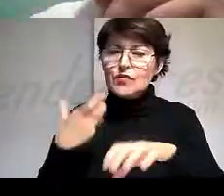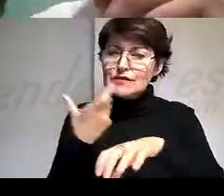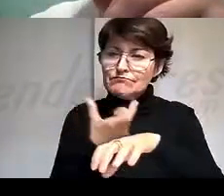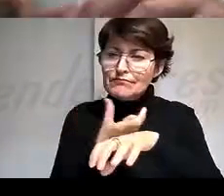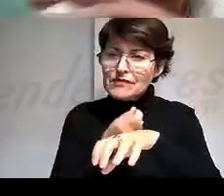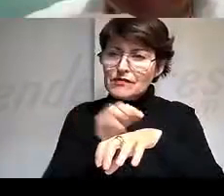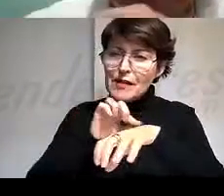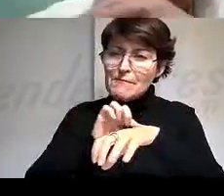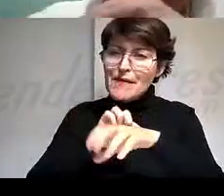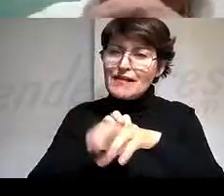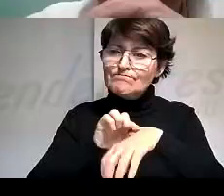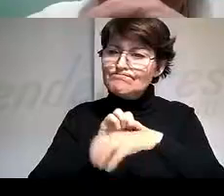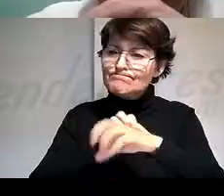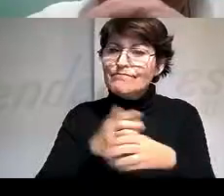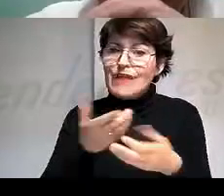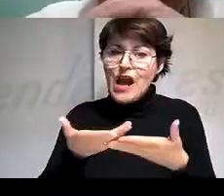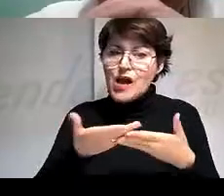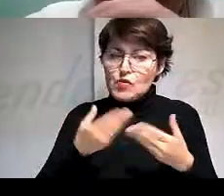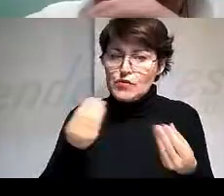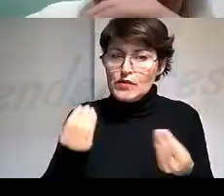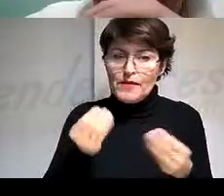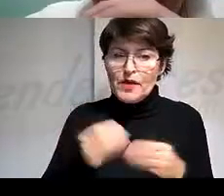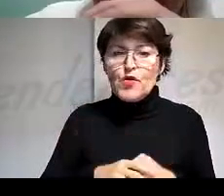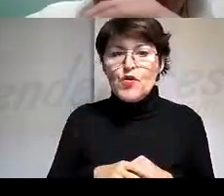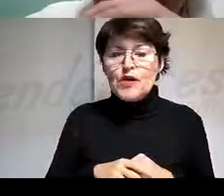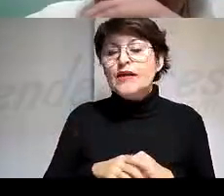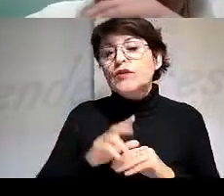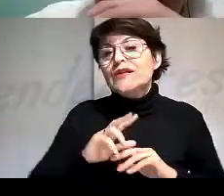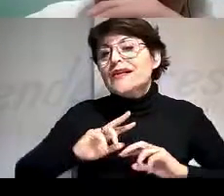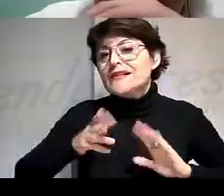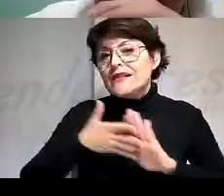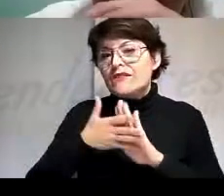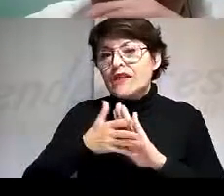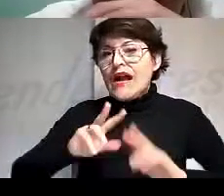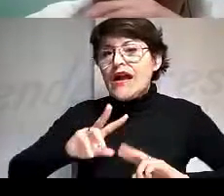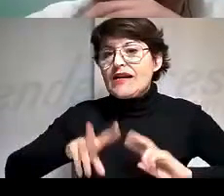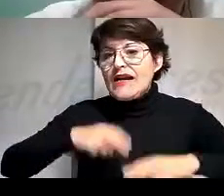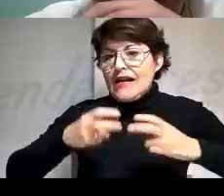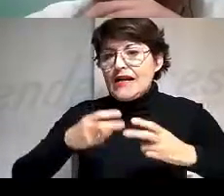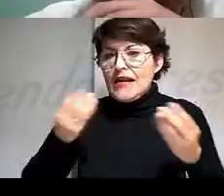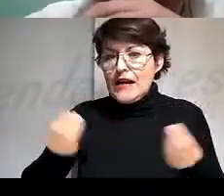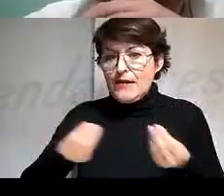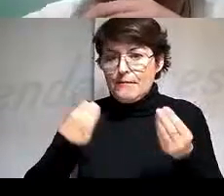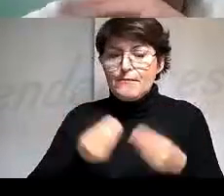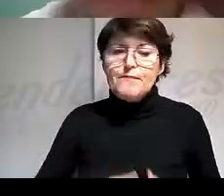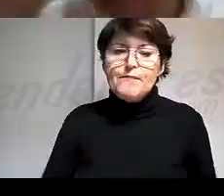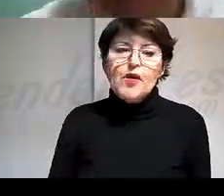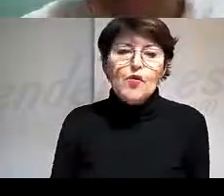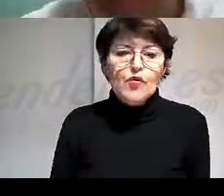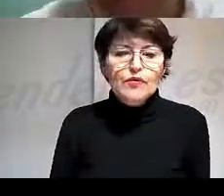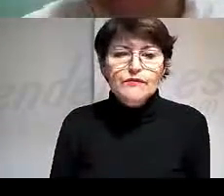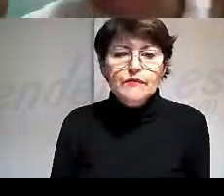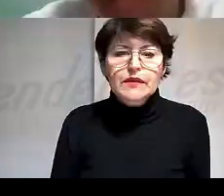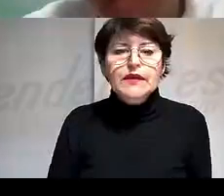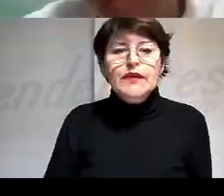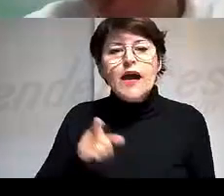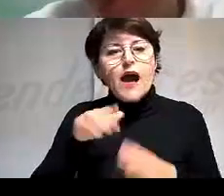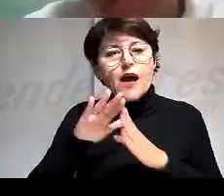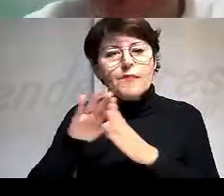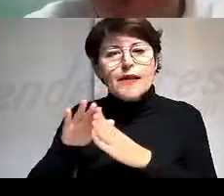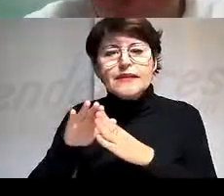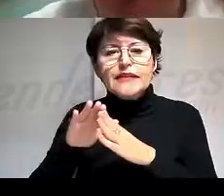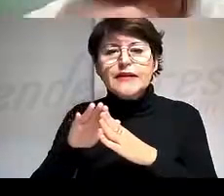el cartílago que hay dentro de las articulaciones. Por lo tanto, nos puede venir bien. Extracto de romero,